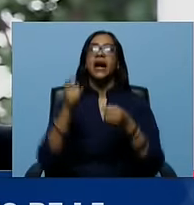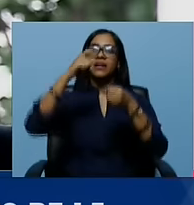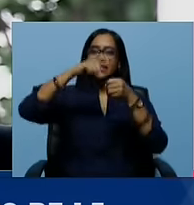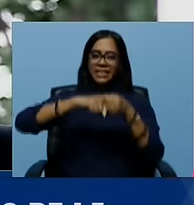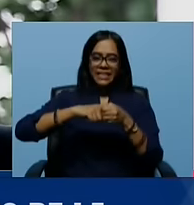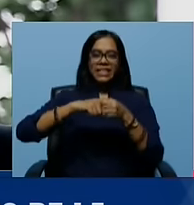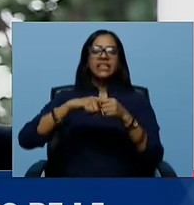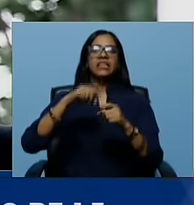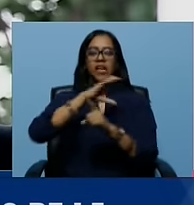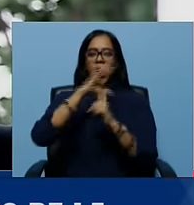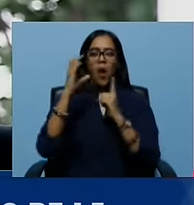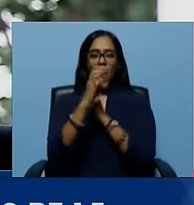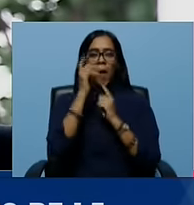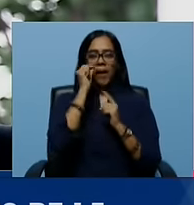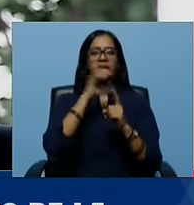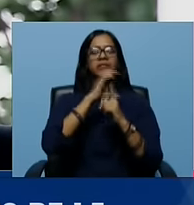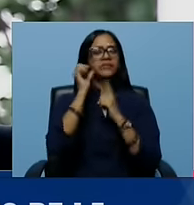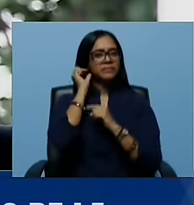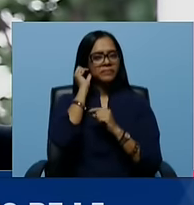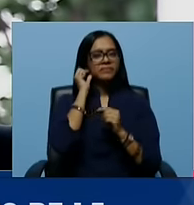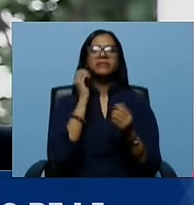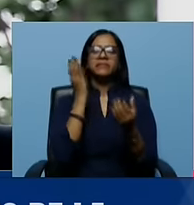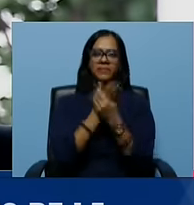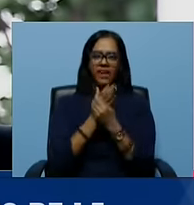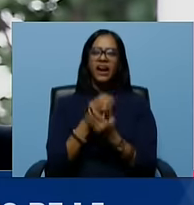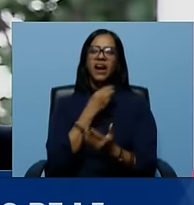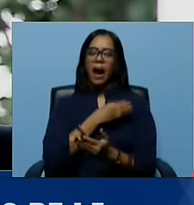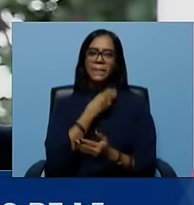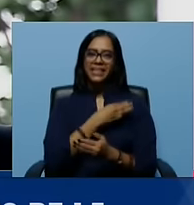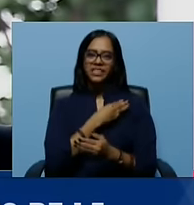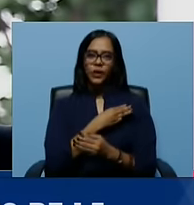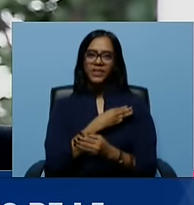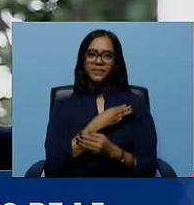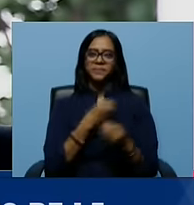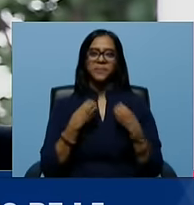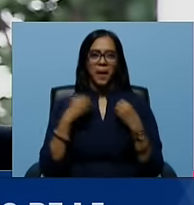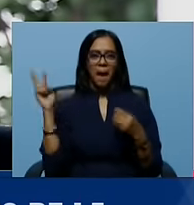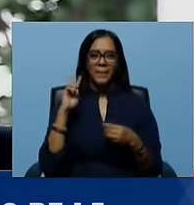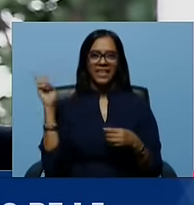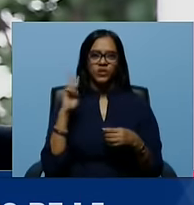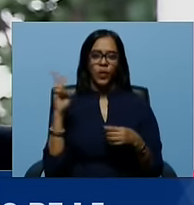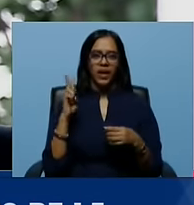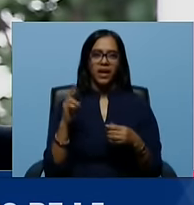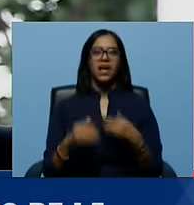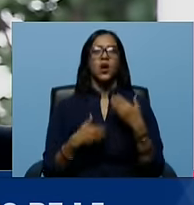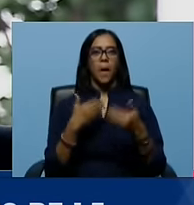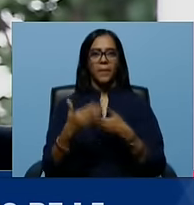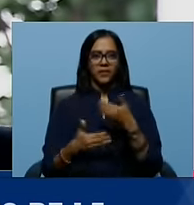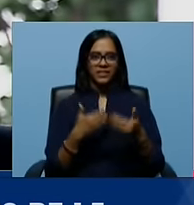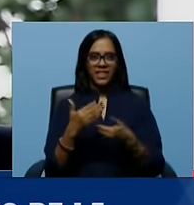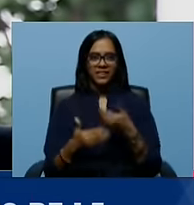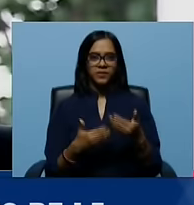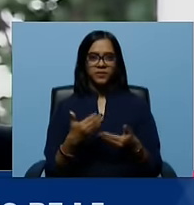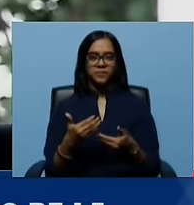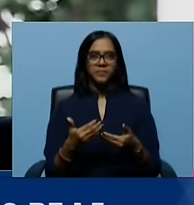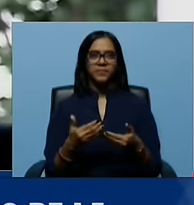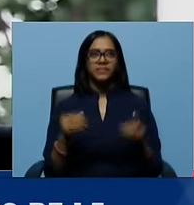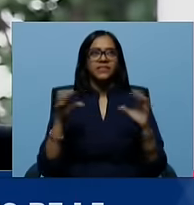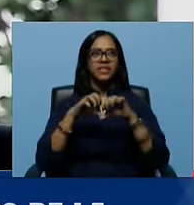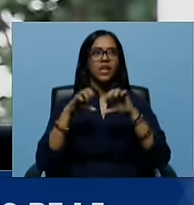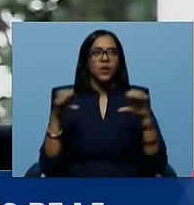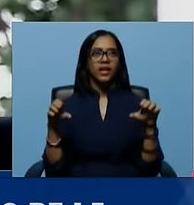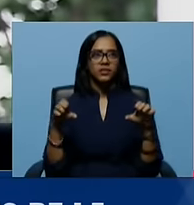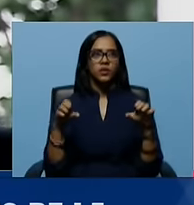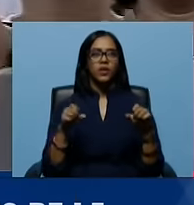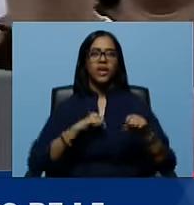de las cultoras y cultores registrados en la gran misión Viva Venezuela en los procesos de educación